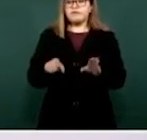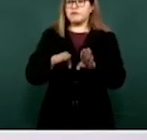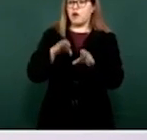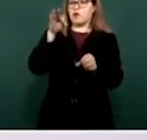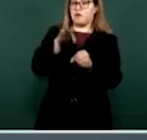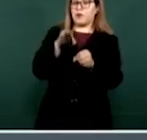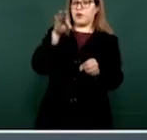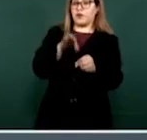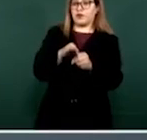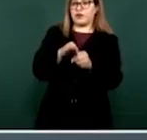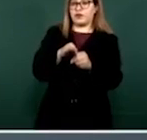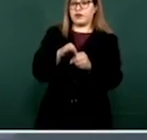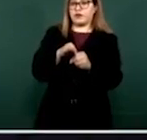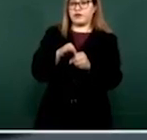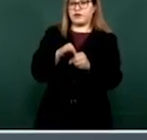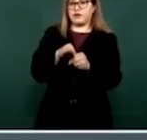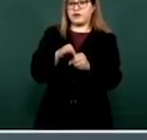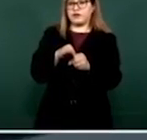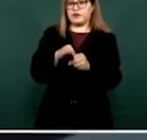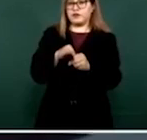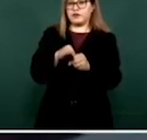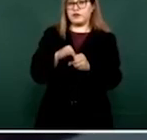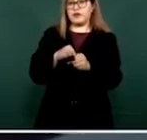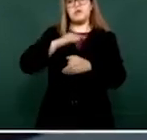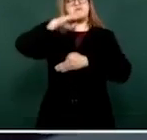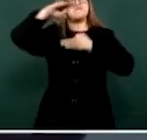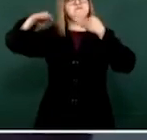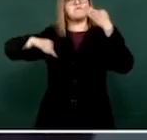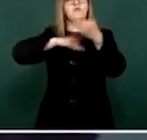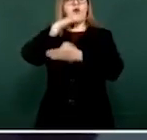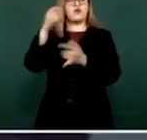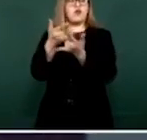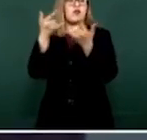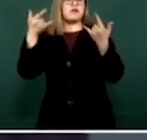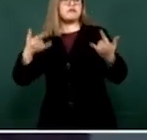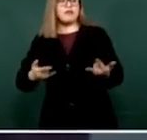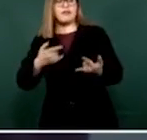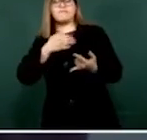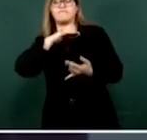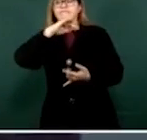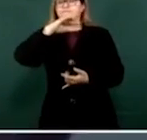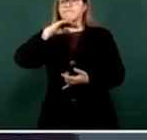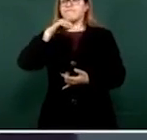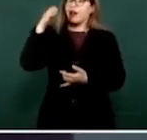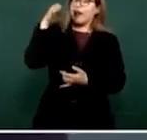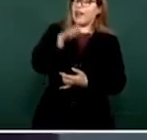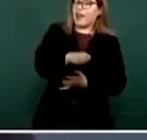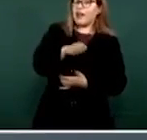electoral, por toda la historia de fraudes,